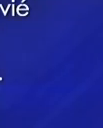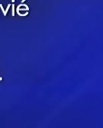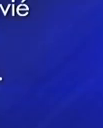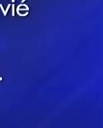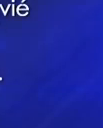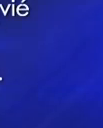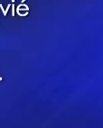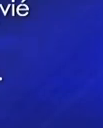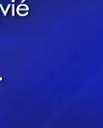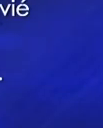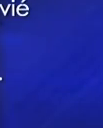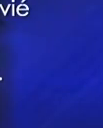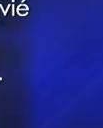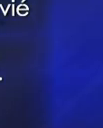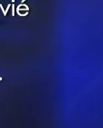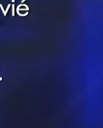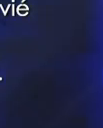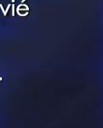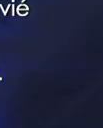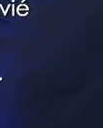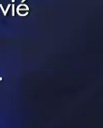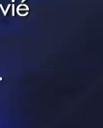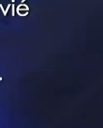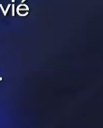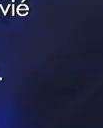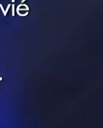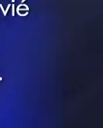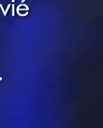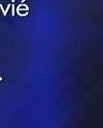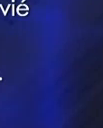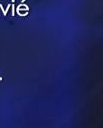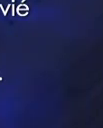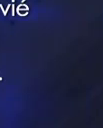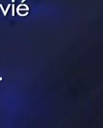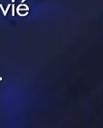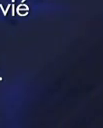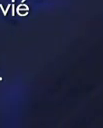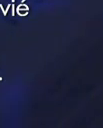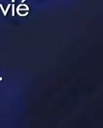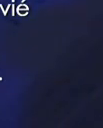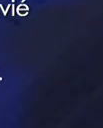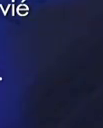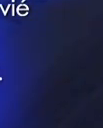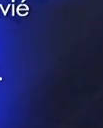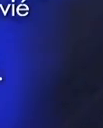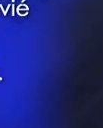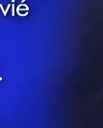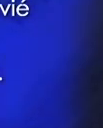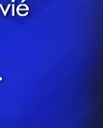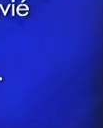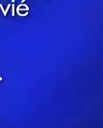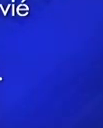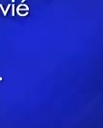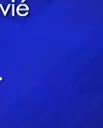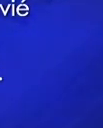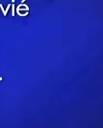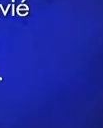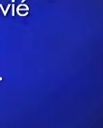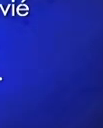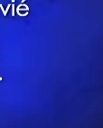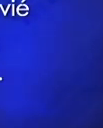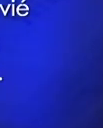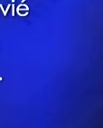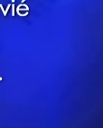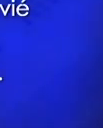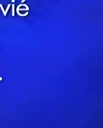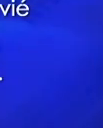a sus mandamientos y guardares todos sus estatutos, ninguna enfermedad de las que envía a los egipcios te enviaré a ti, porque yo soy Jehová